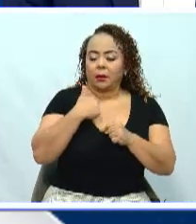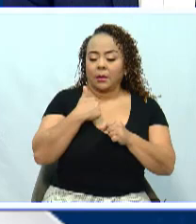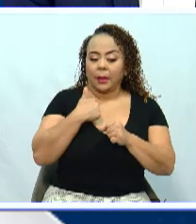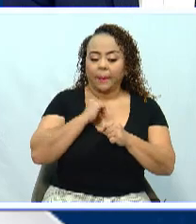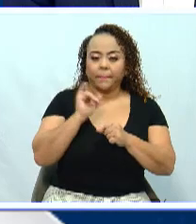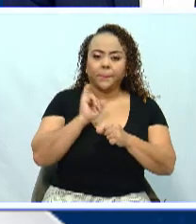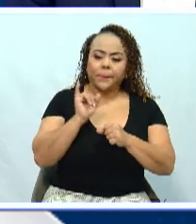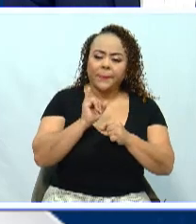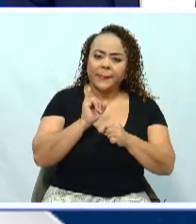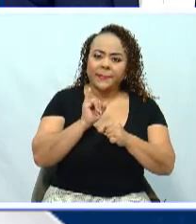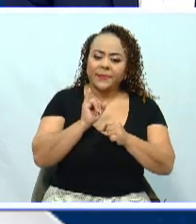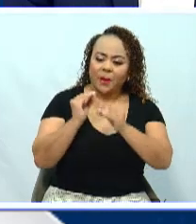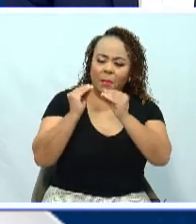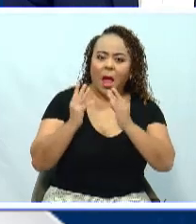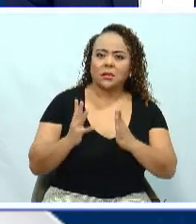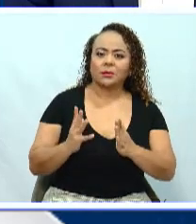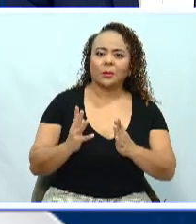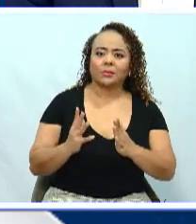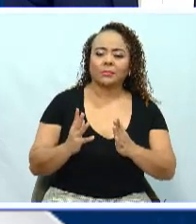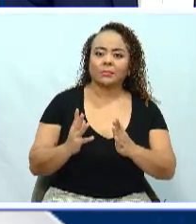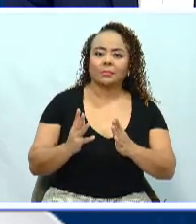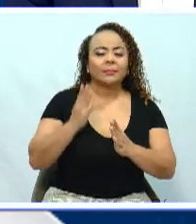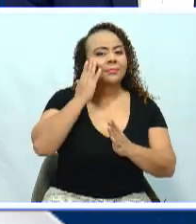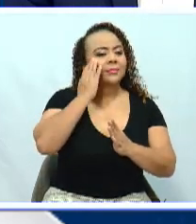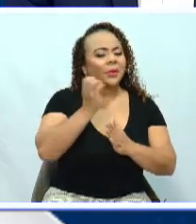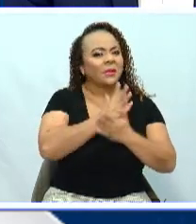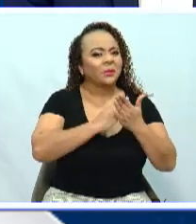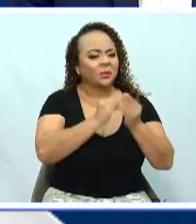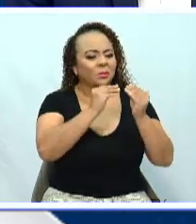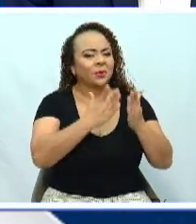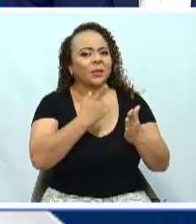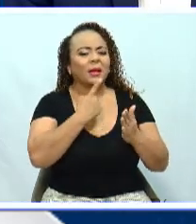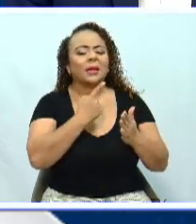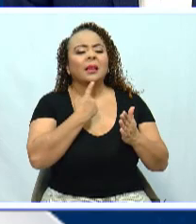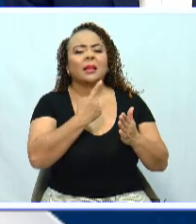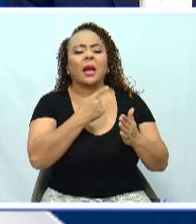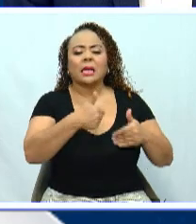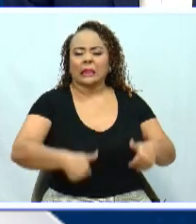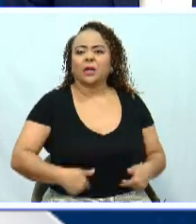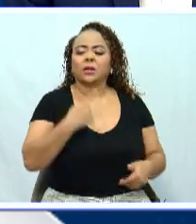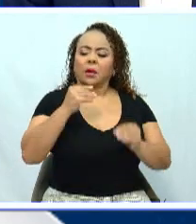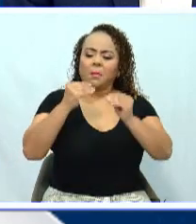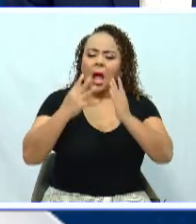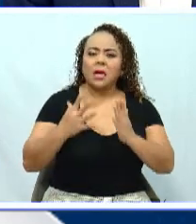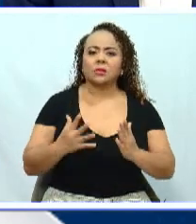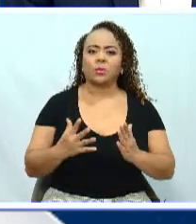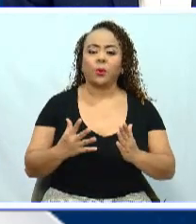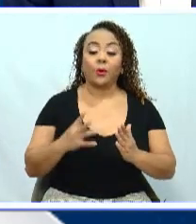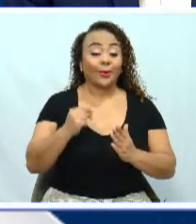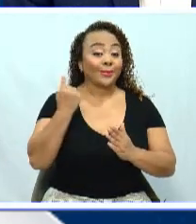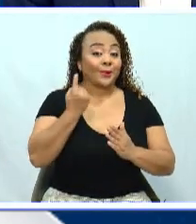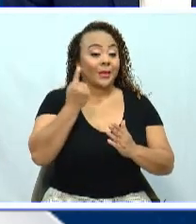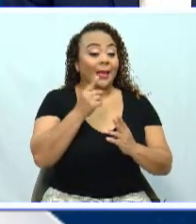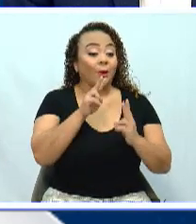el apodo de maestro Por qué algunos centrales del maestro que es un maestro el maestro es el que no solo conoce